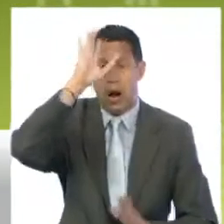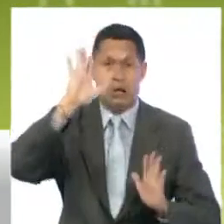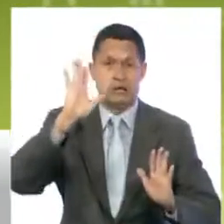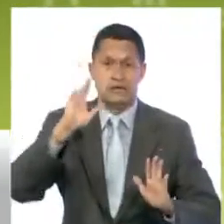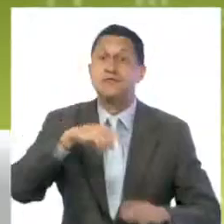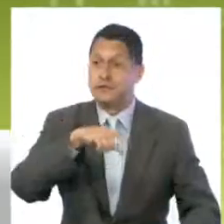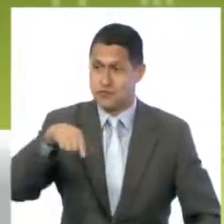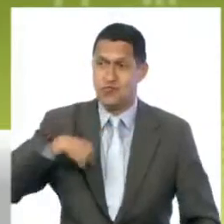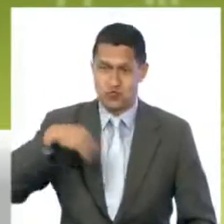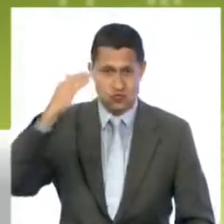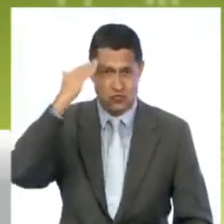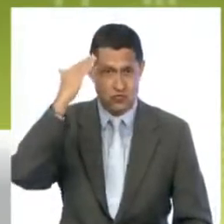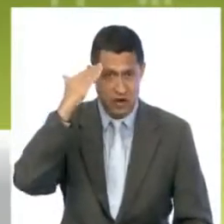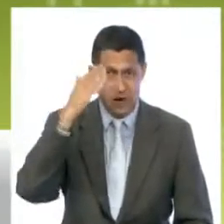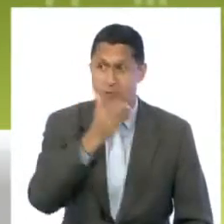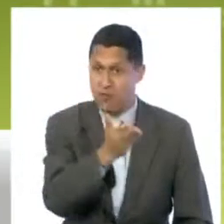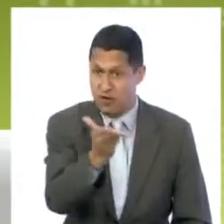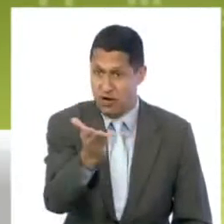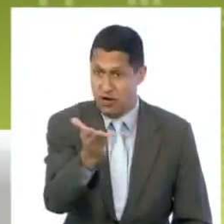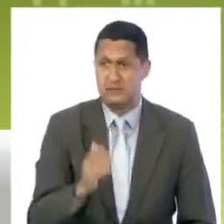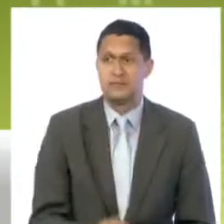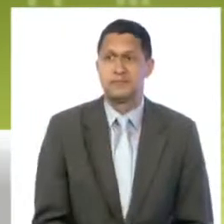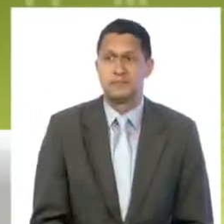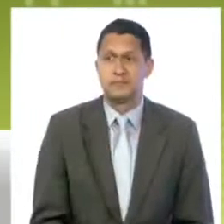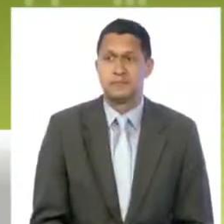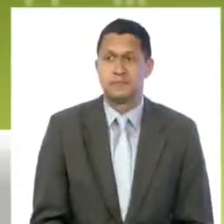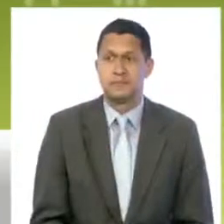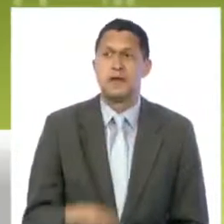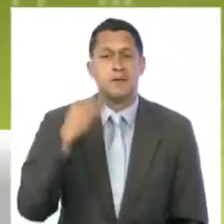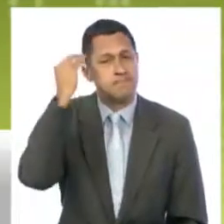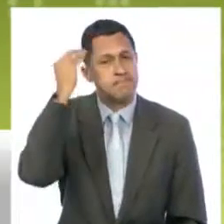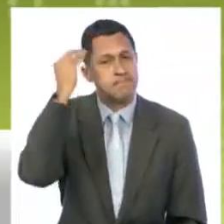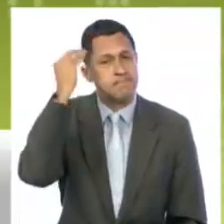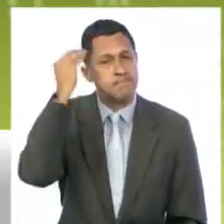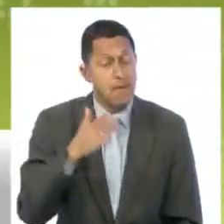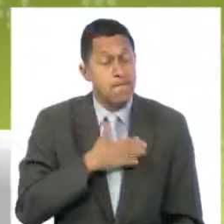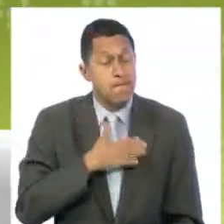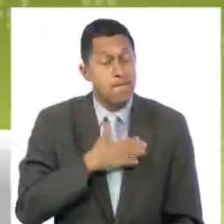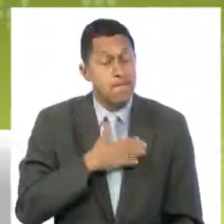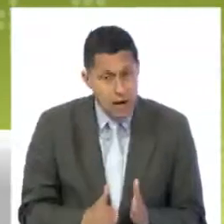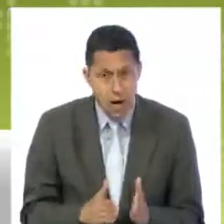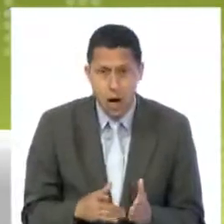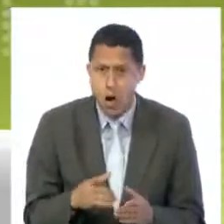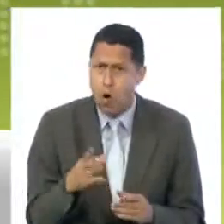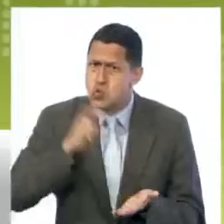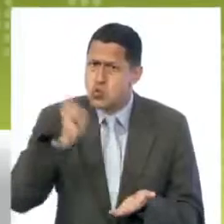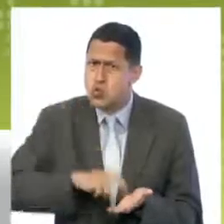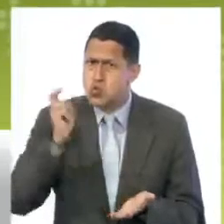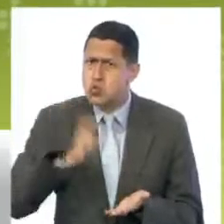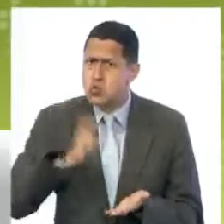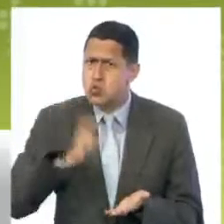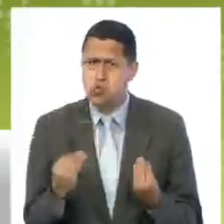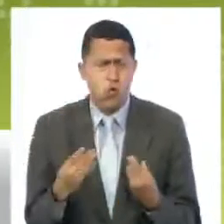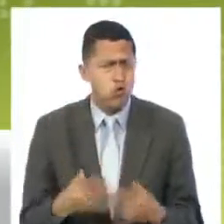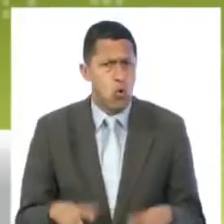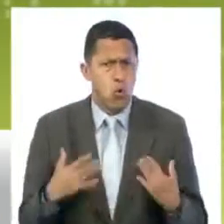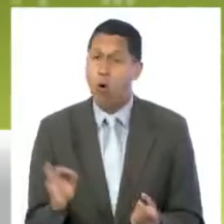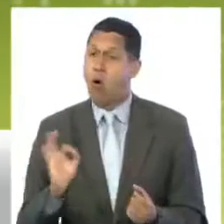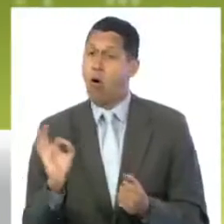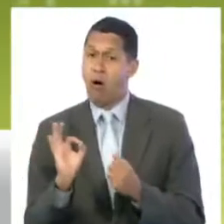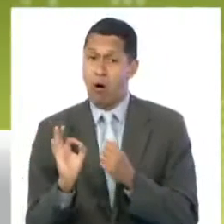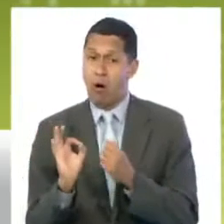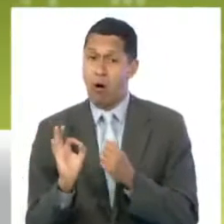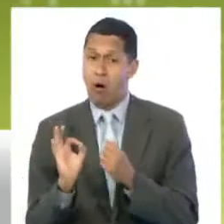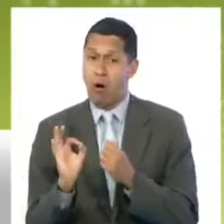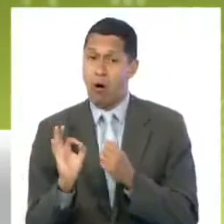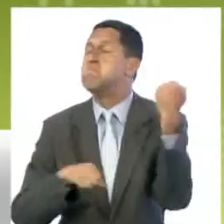mayor tiempo y en donde ellas observan ese comportamiento. ¿Por qué? Porque hay una clínica ya como predeterminada, donde el paciente le cuesta, al niño le